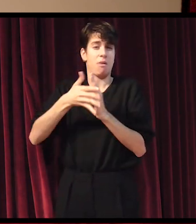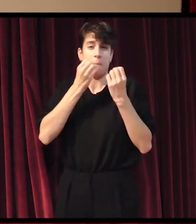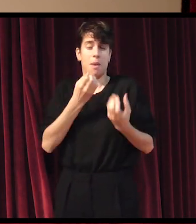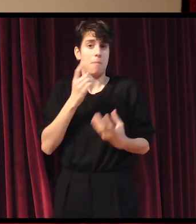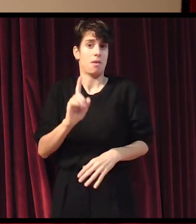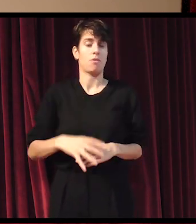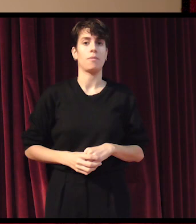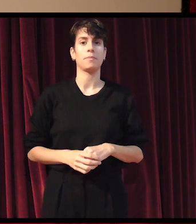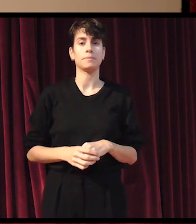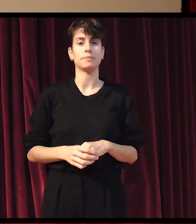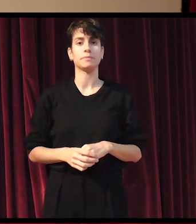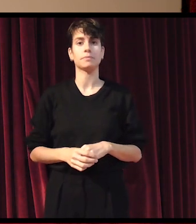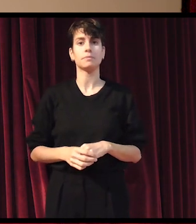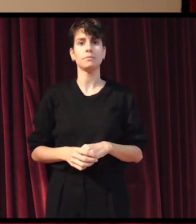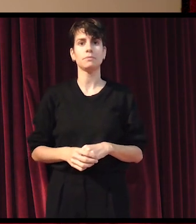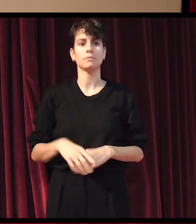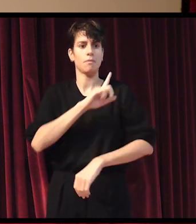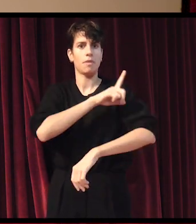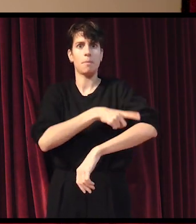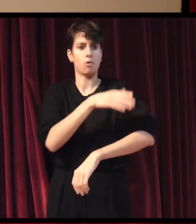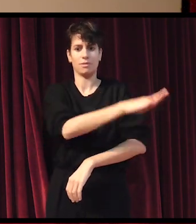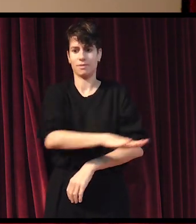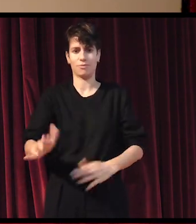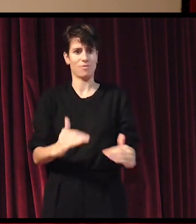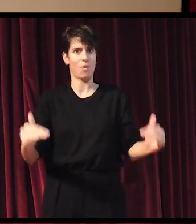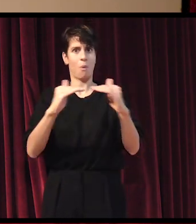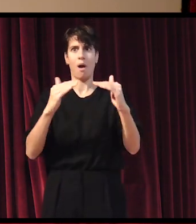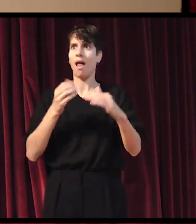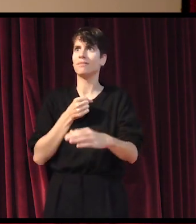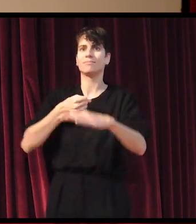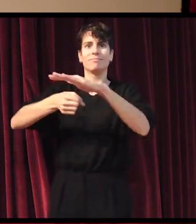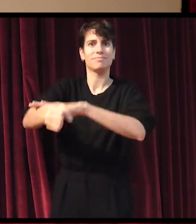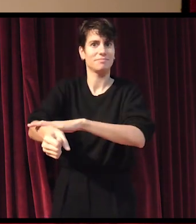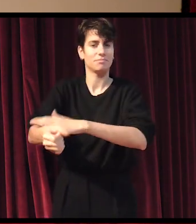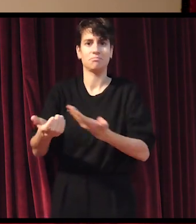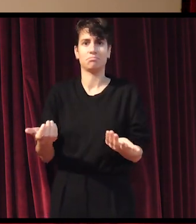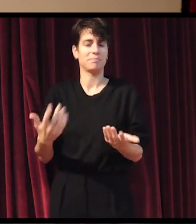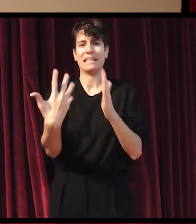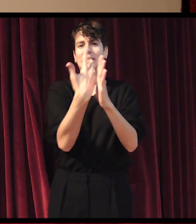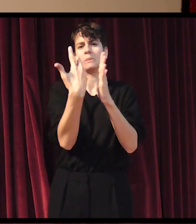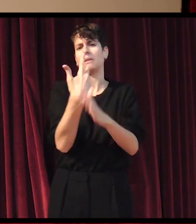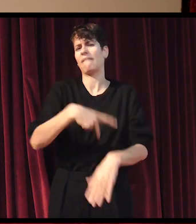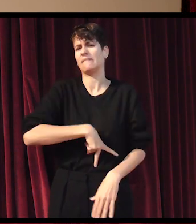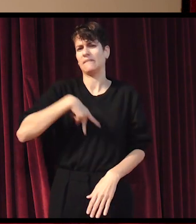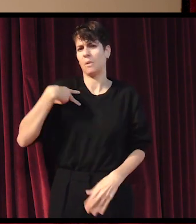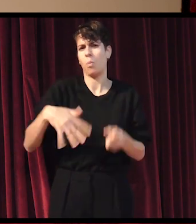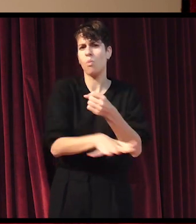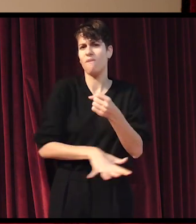obstaculizaba el acceder al deporte como a cualquier otro niño, pero todo esto nos lo habían explicado en términos muy generales.